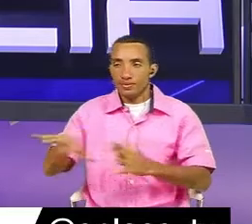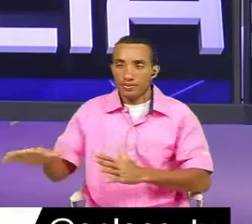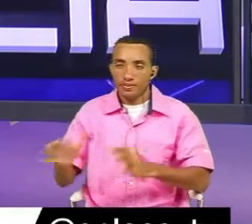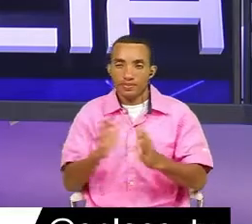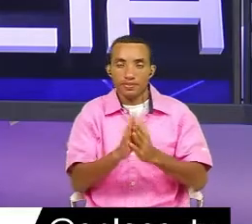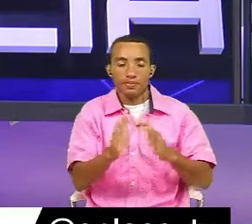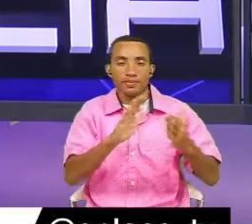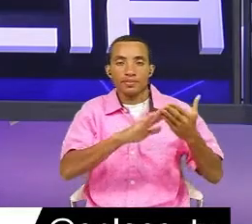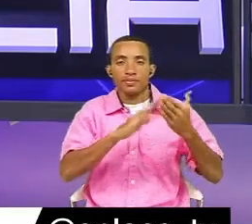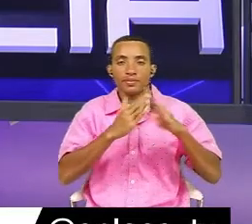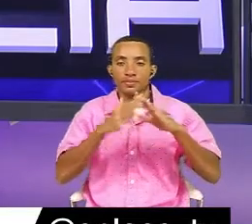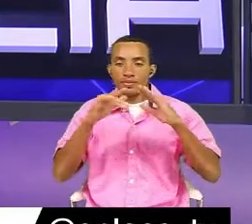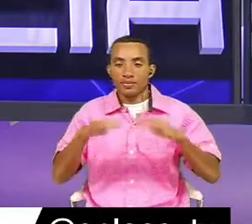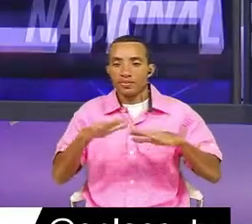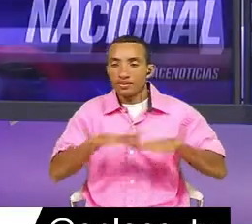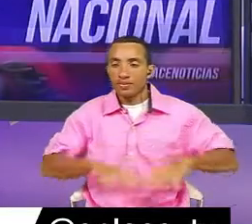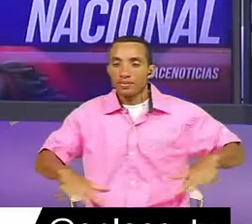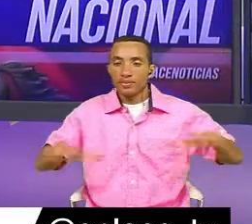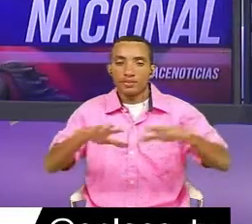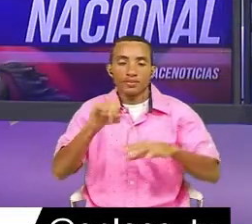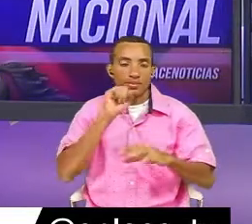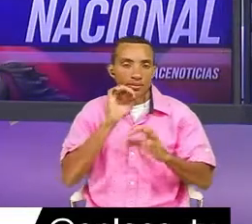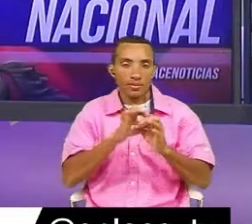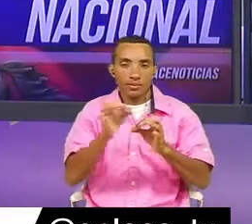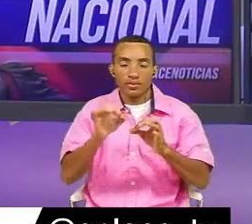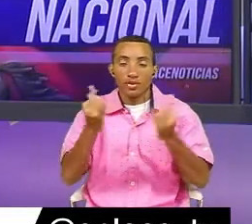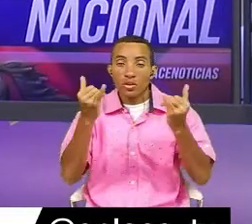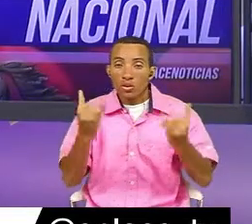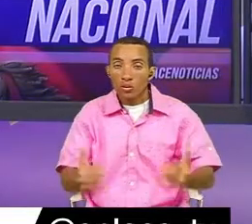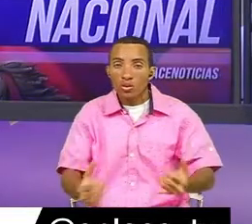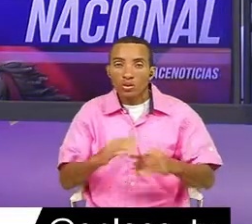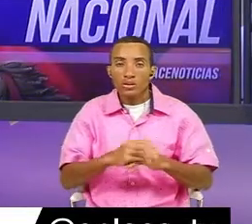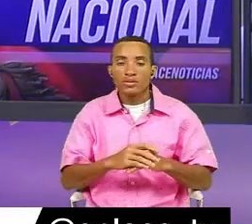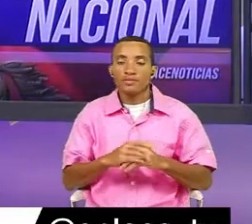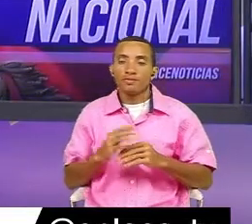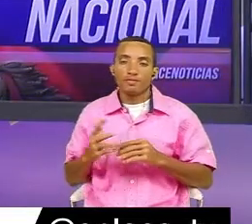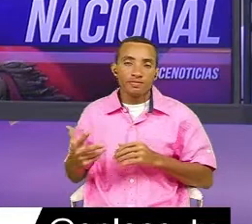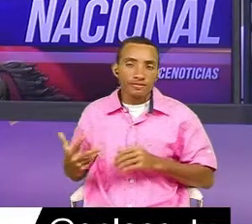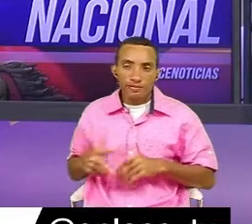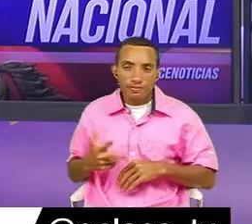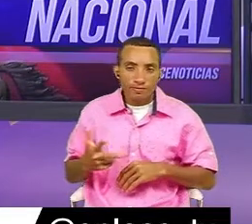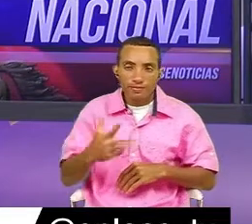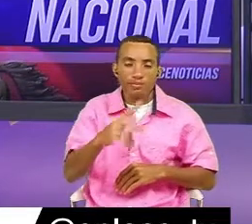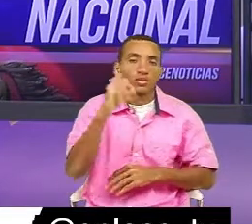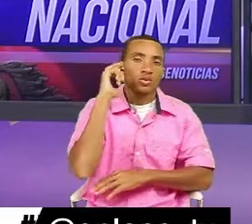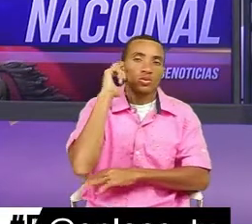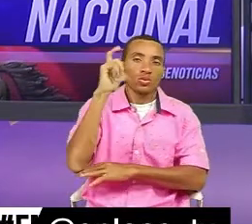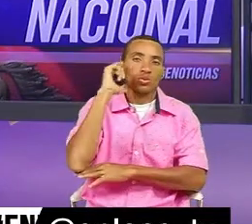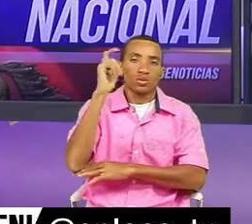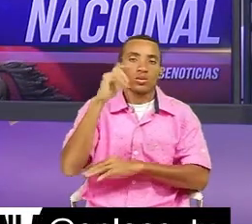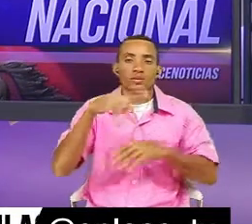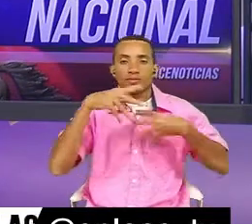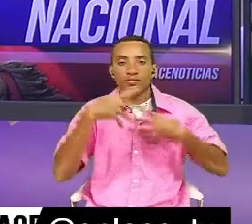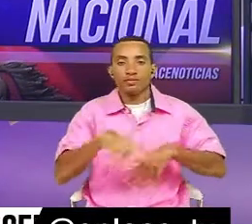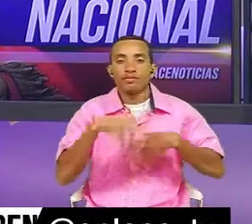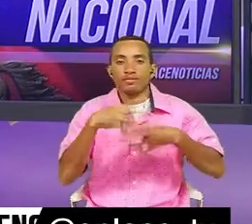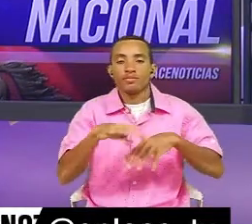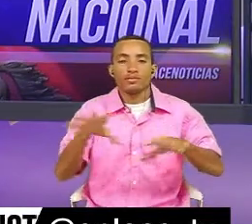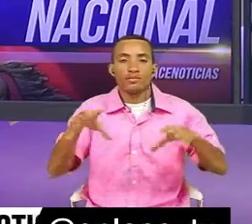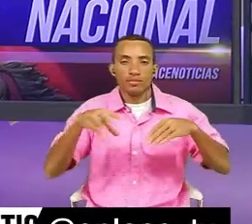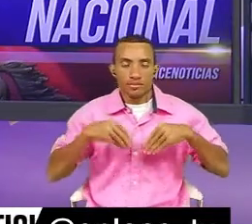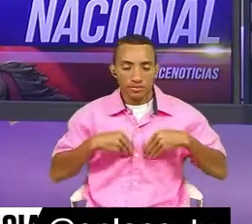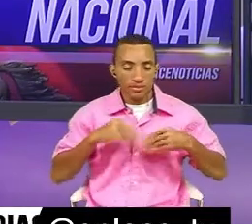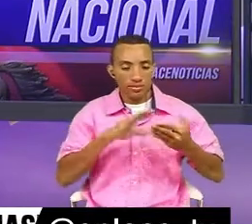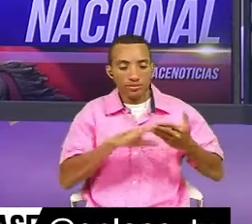comunidades del Magdalena Medio se movilizarán desde hoy hacia la ciudad de Cúcuta para concentrarse en una gran marcha de aceptación al proceso de paz.